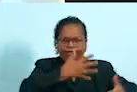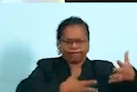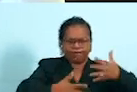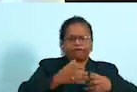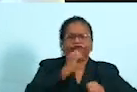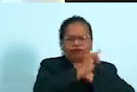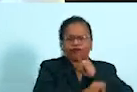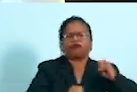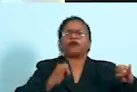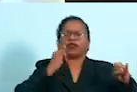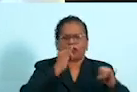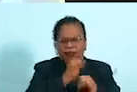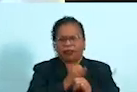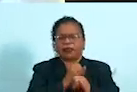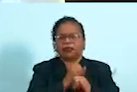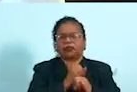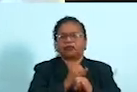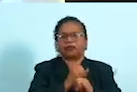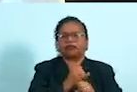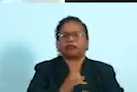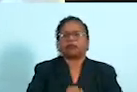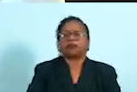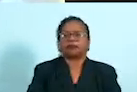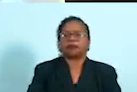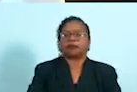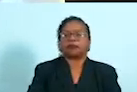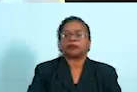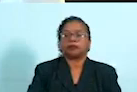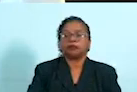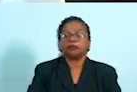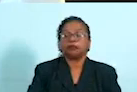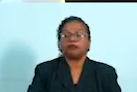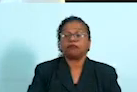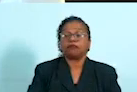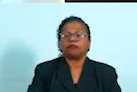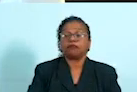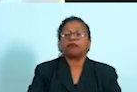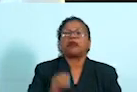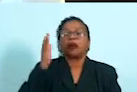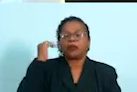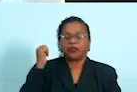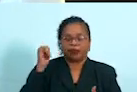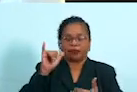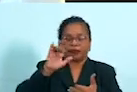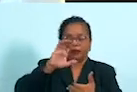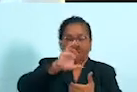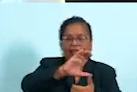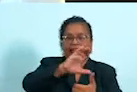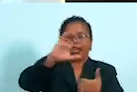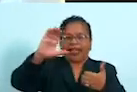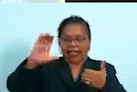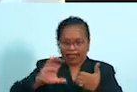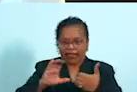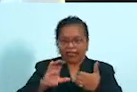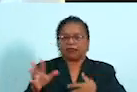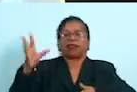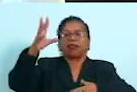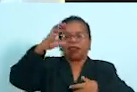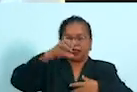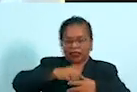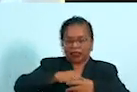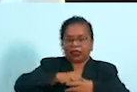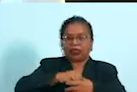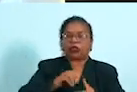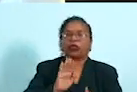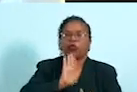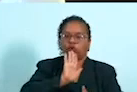los tratados internacionales como la Convención de Derechos Humanos y la Convención Interamericana sobre Derechos Humanos, para